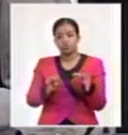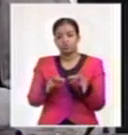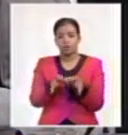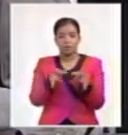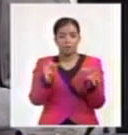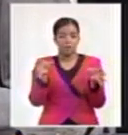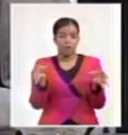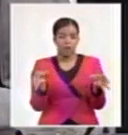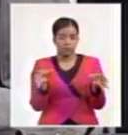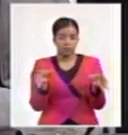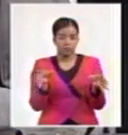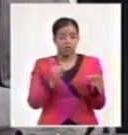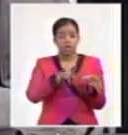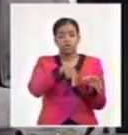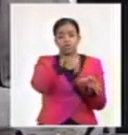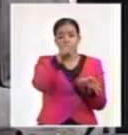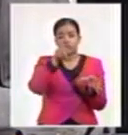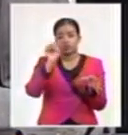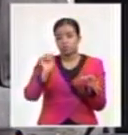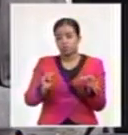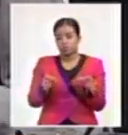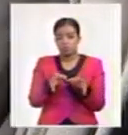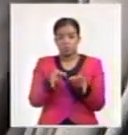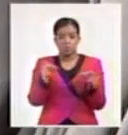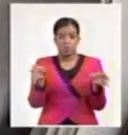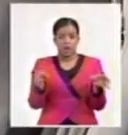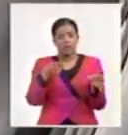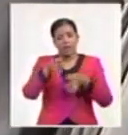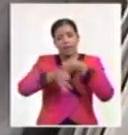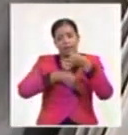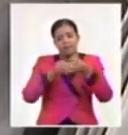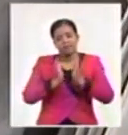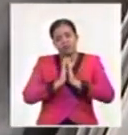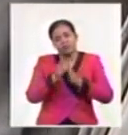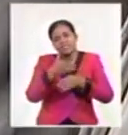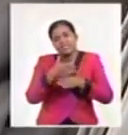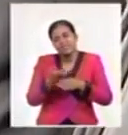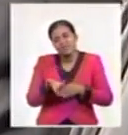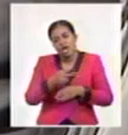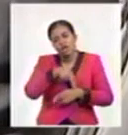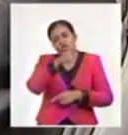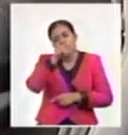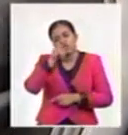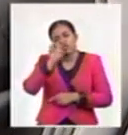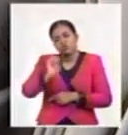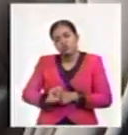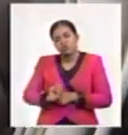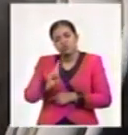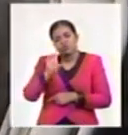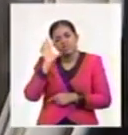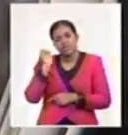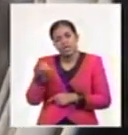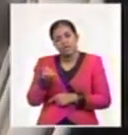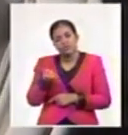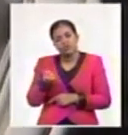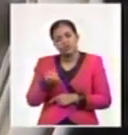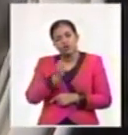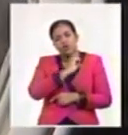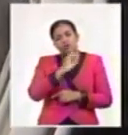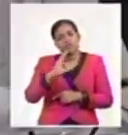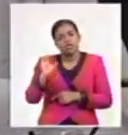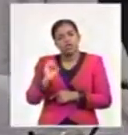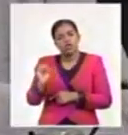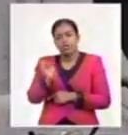La división que viene es norte-sur. Explíquenos un poco eso. Si norte-sur no es occidente-oriente, es norte-sur.